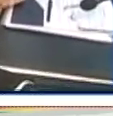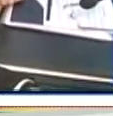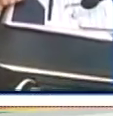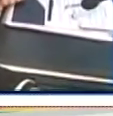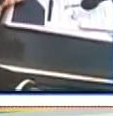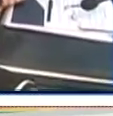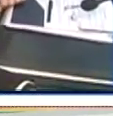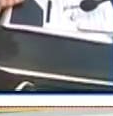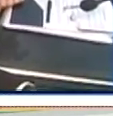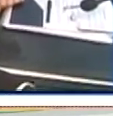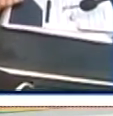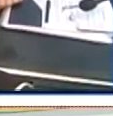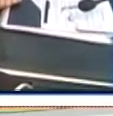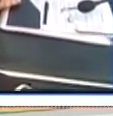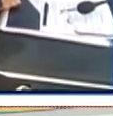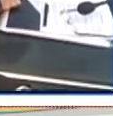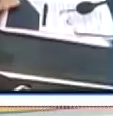paz.